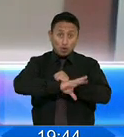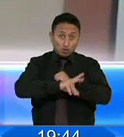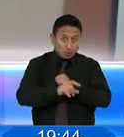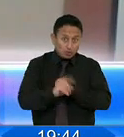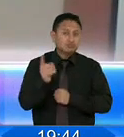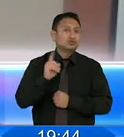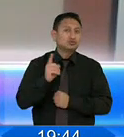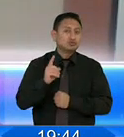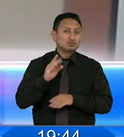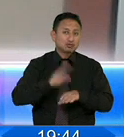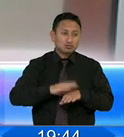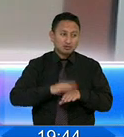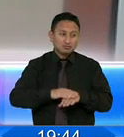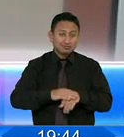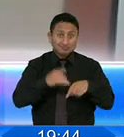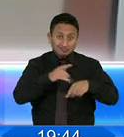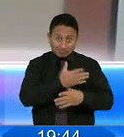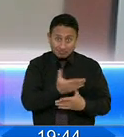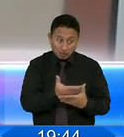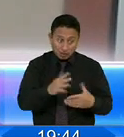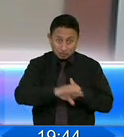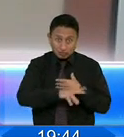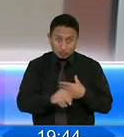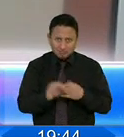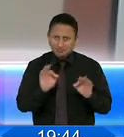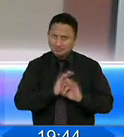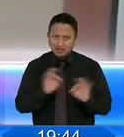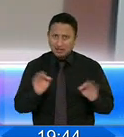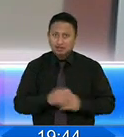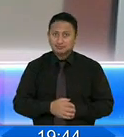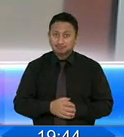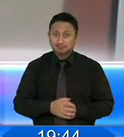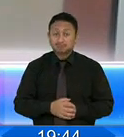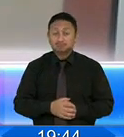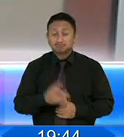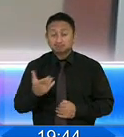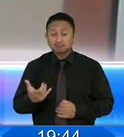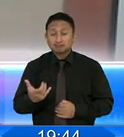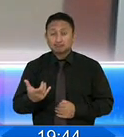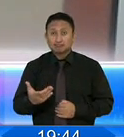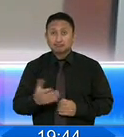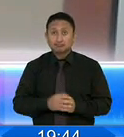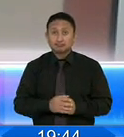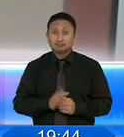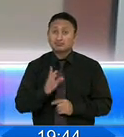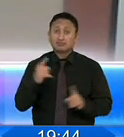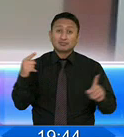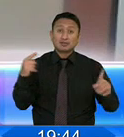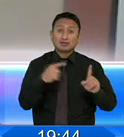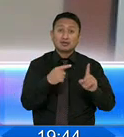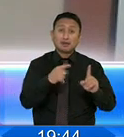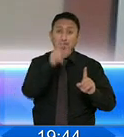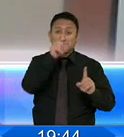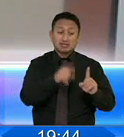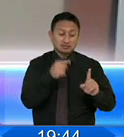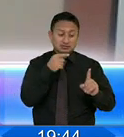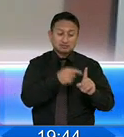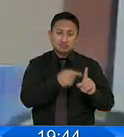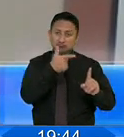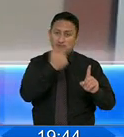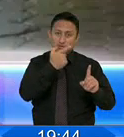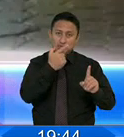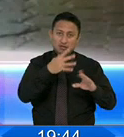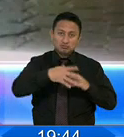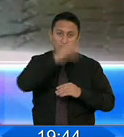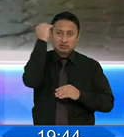no, realmente no se llevaron absolutamente nada. Más bien ingresaron a la víctima al disparo y posterior se van.